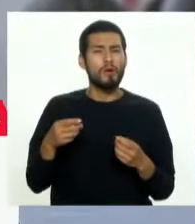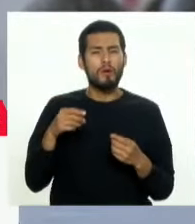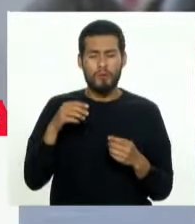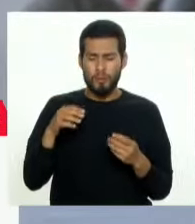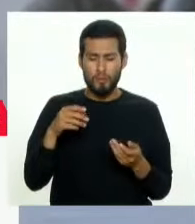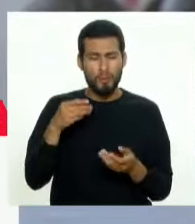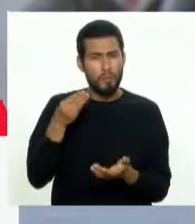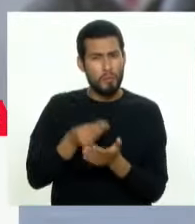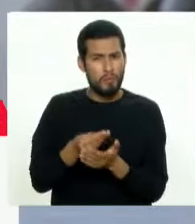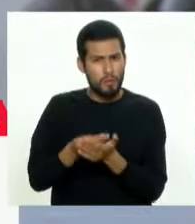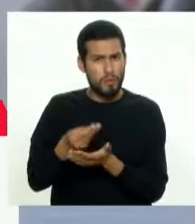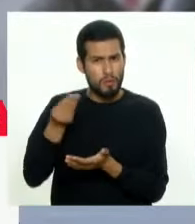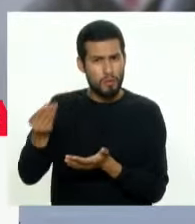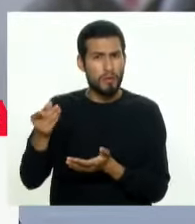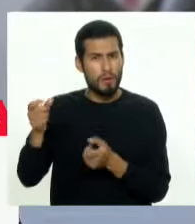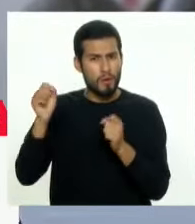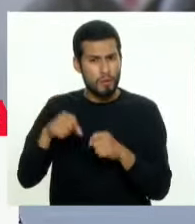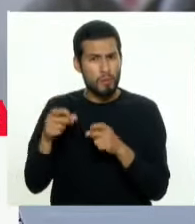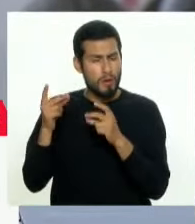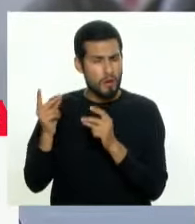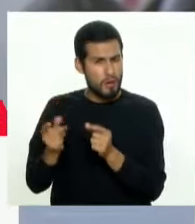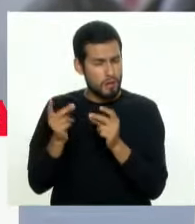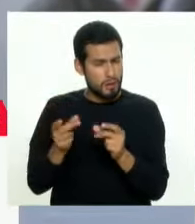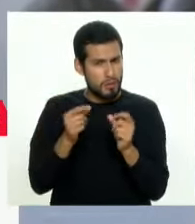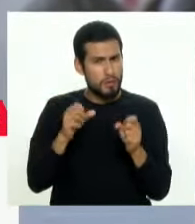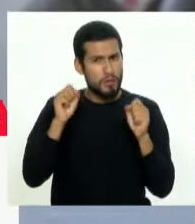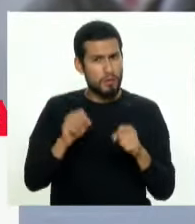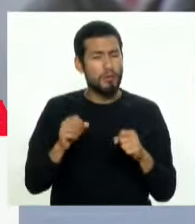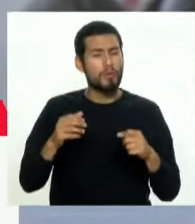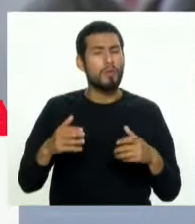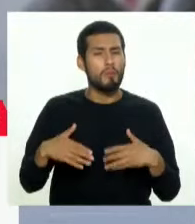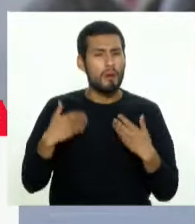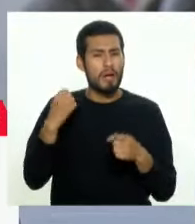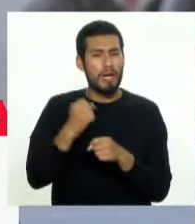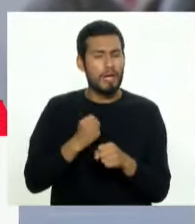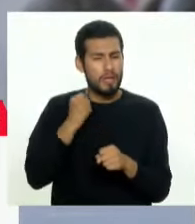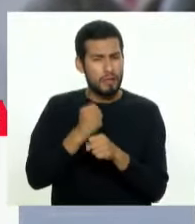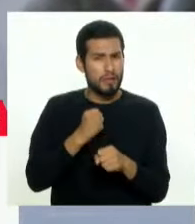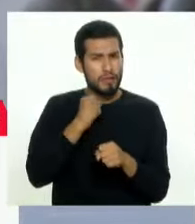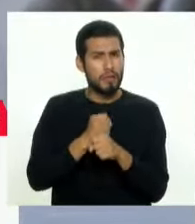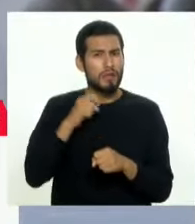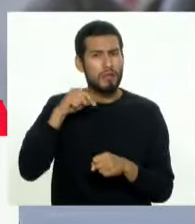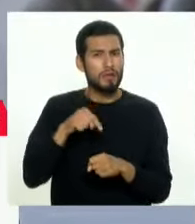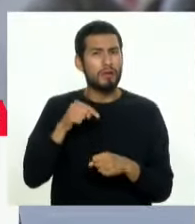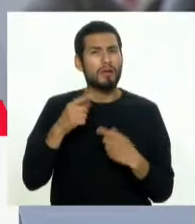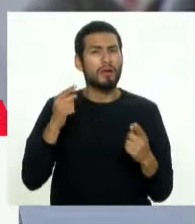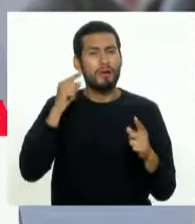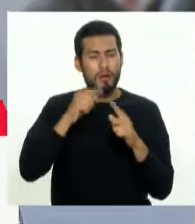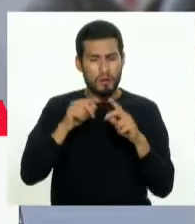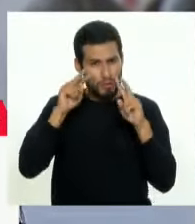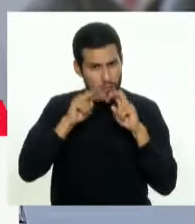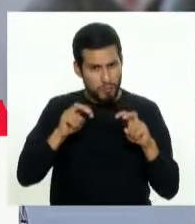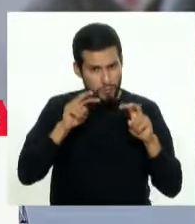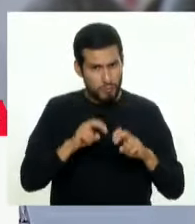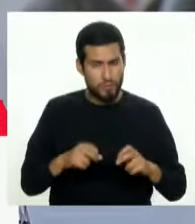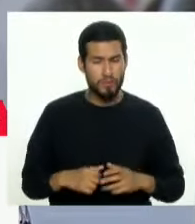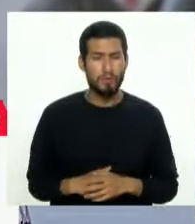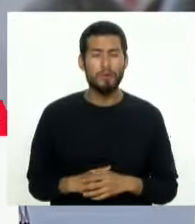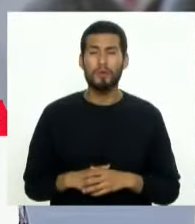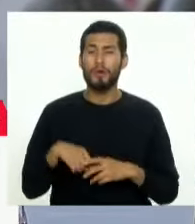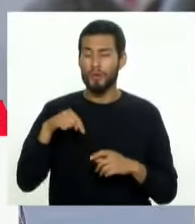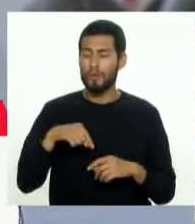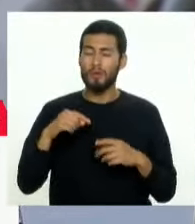incremento de presupuesto para que puedan agilizar y poder trabajar en ese término de investigación.